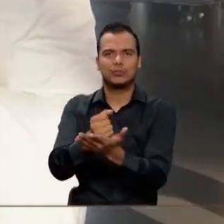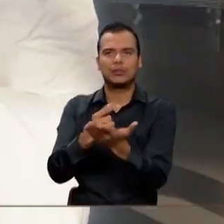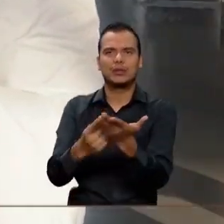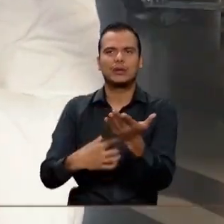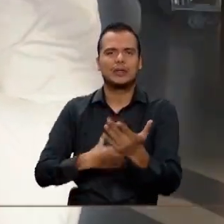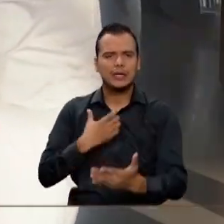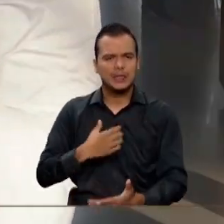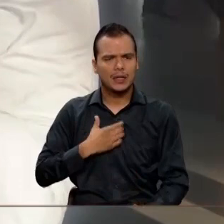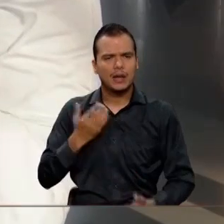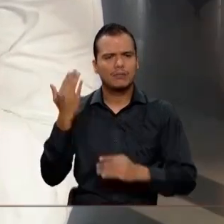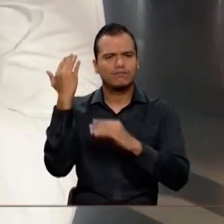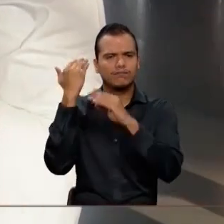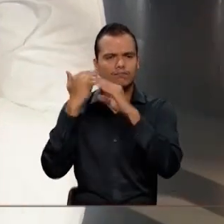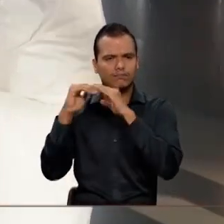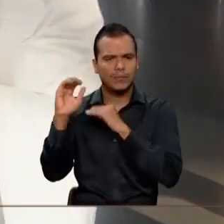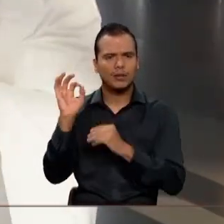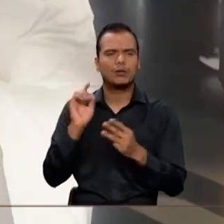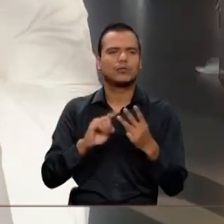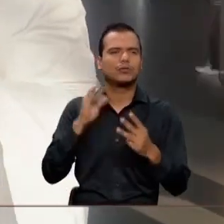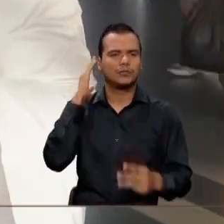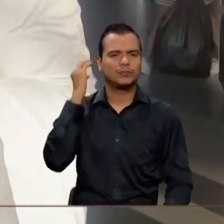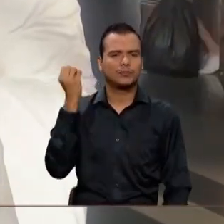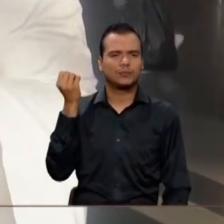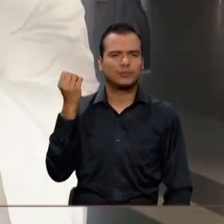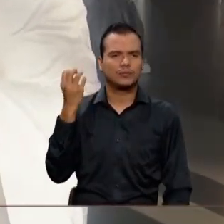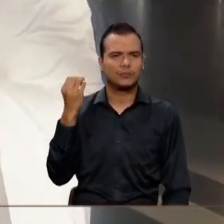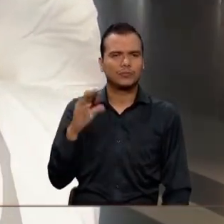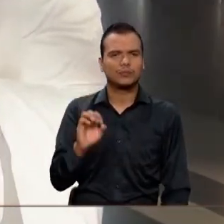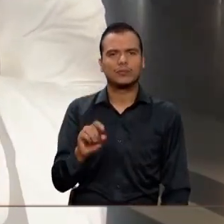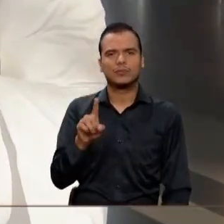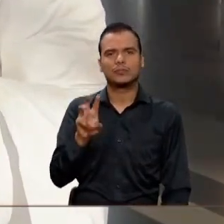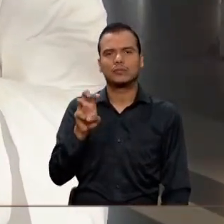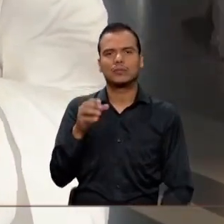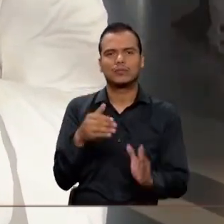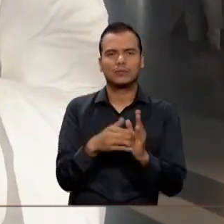bur@supertransporte.gov.co, a través de la línea única nacional